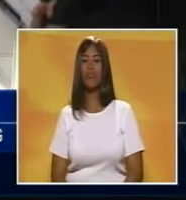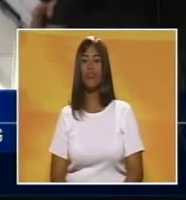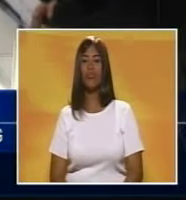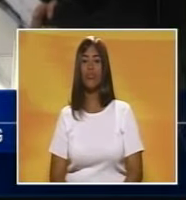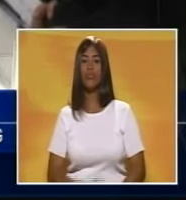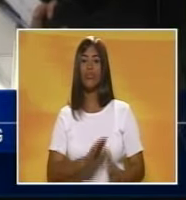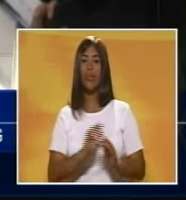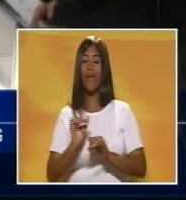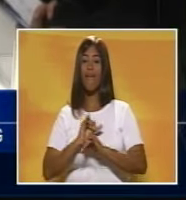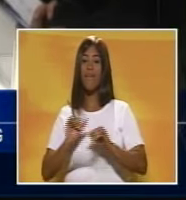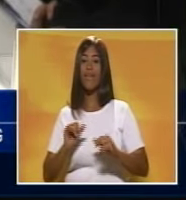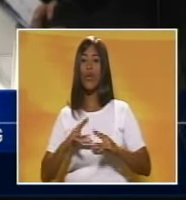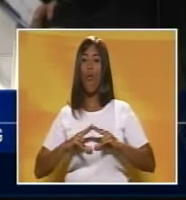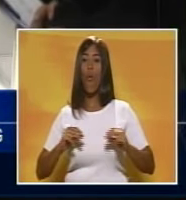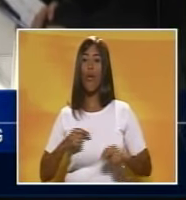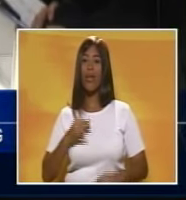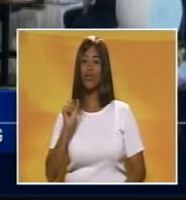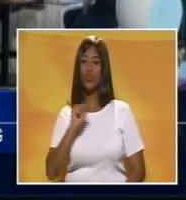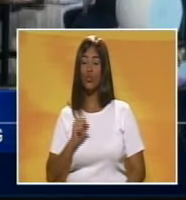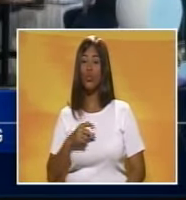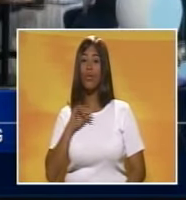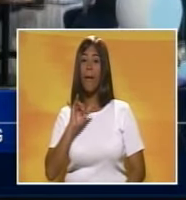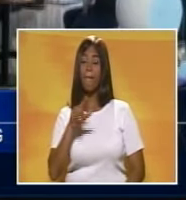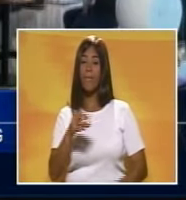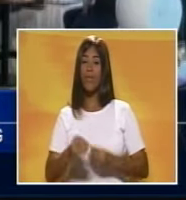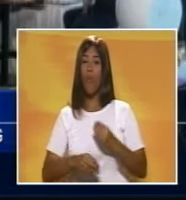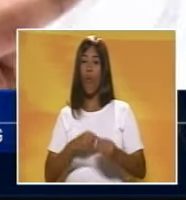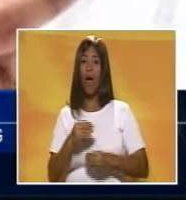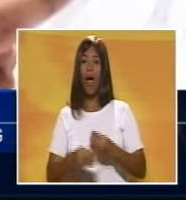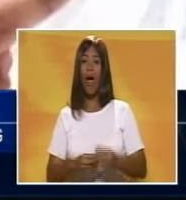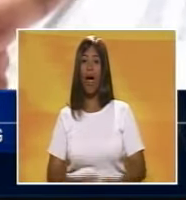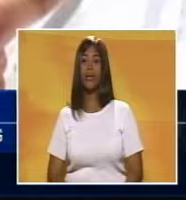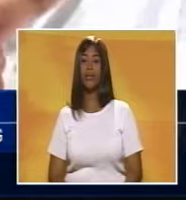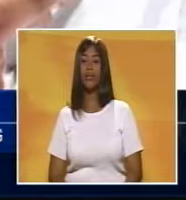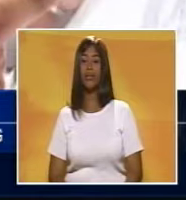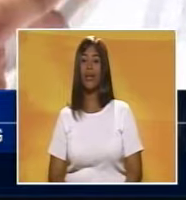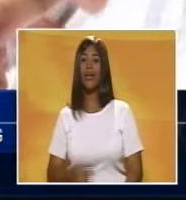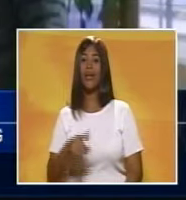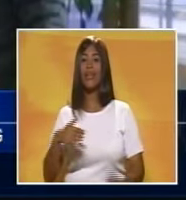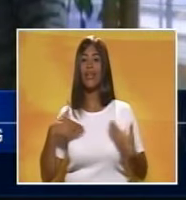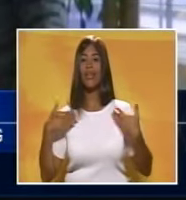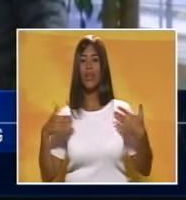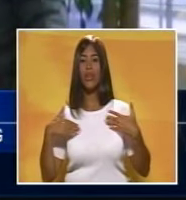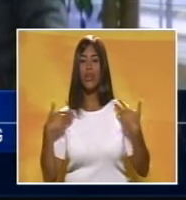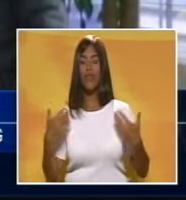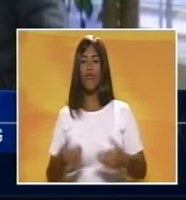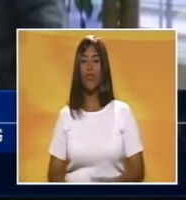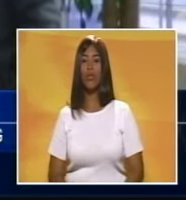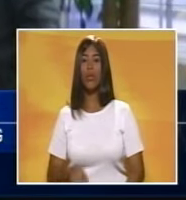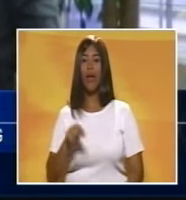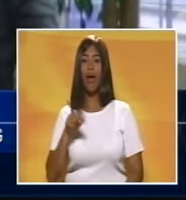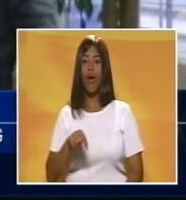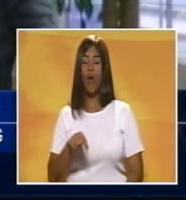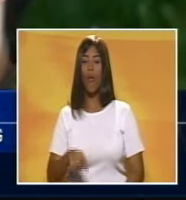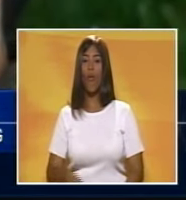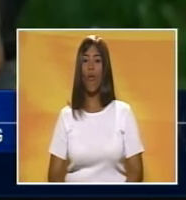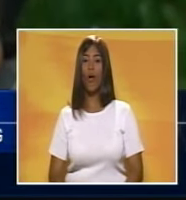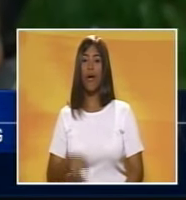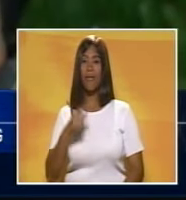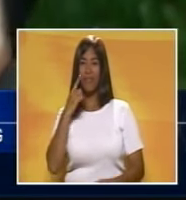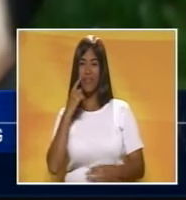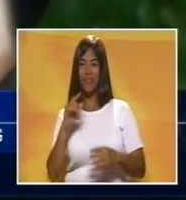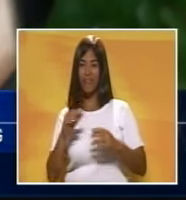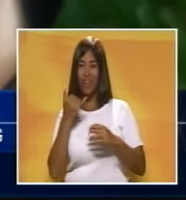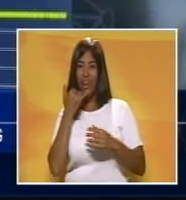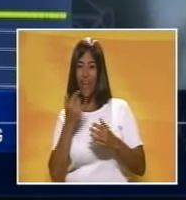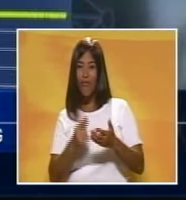Y cerramos en Corea del Sur, donde sus habitantes serán los primeros en poder disfrutar desde este viernes la que será la primera red de telefonía